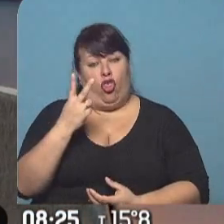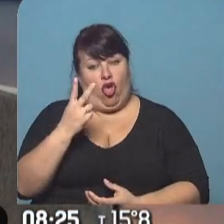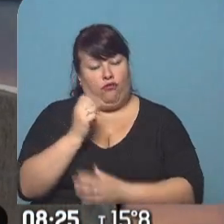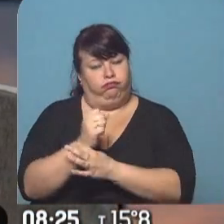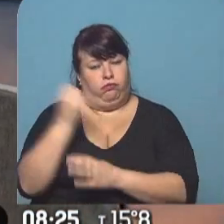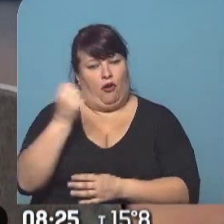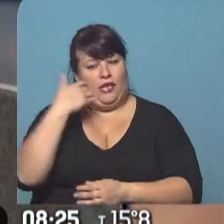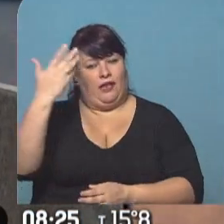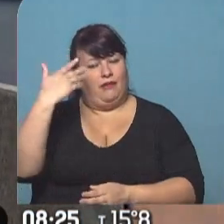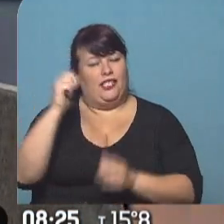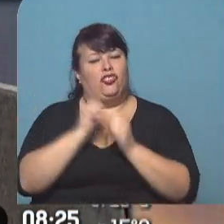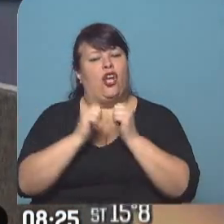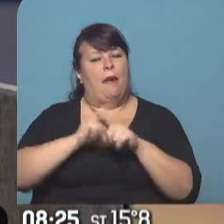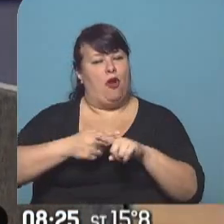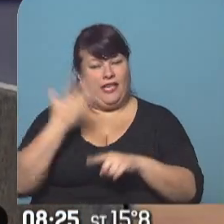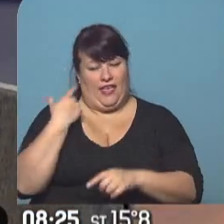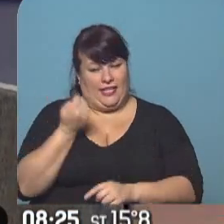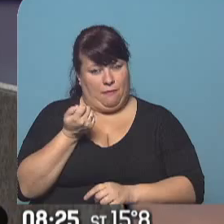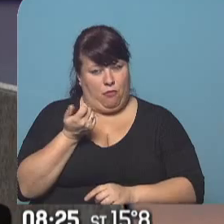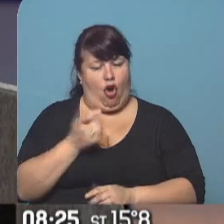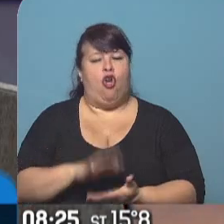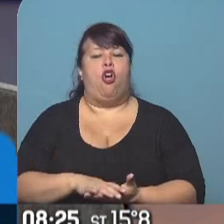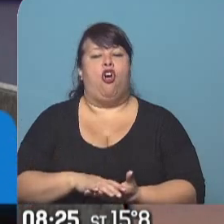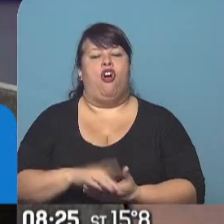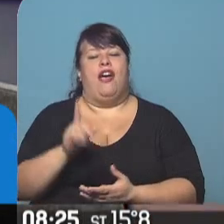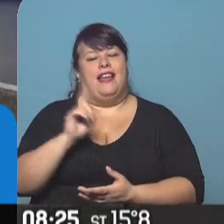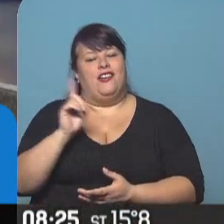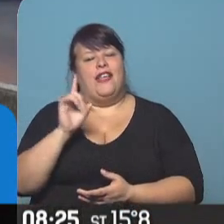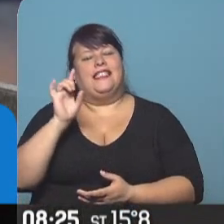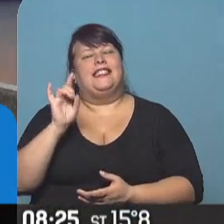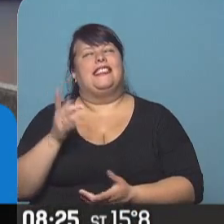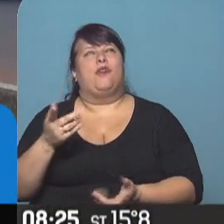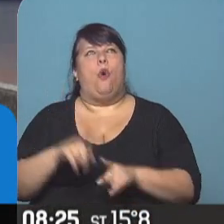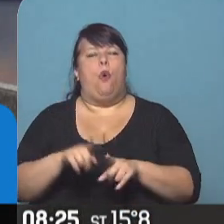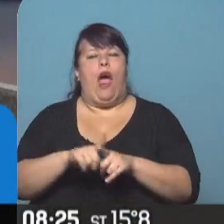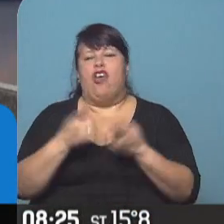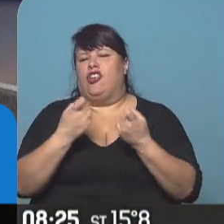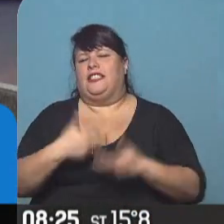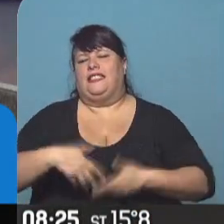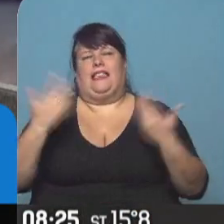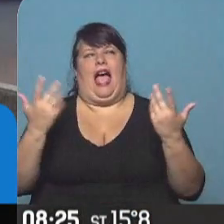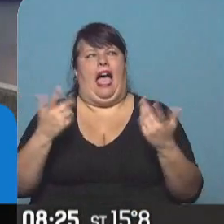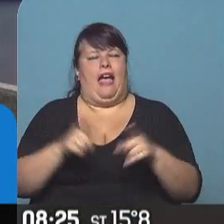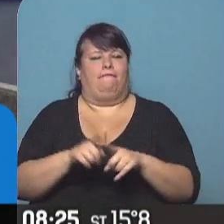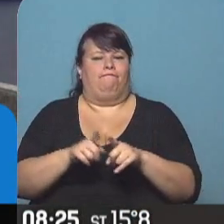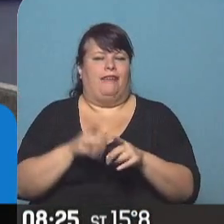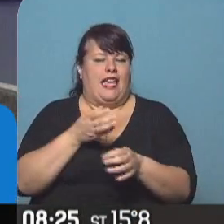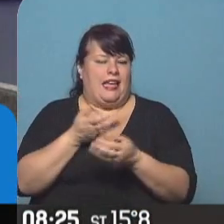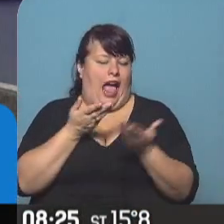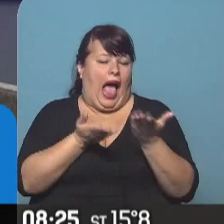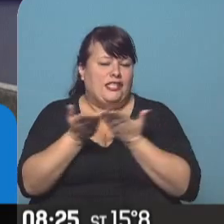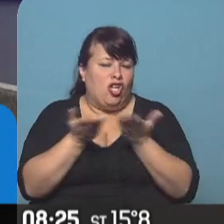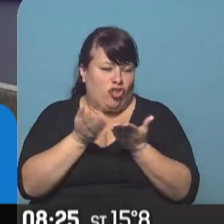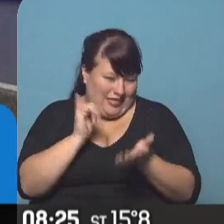oradores en la historia política reciente que tal vez no necesitaban de mucha asesoramiento